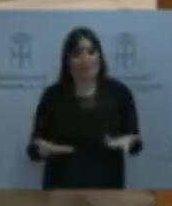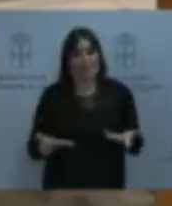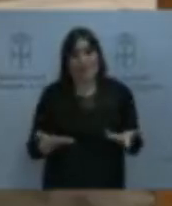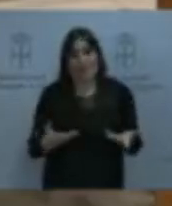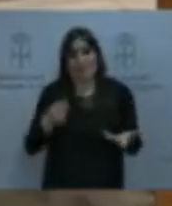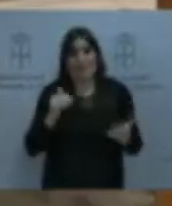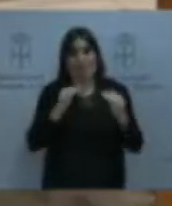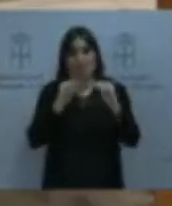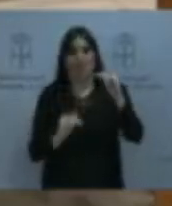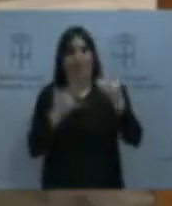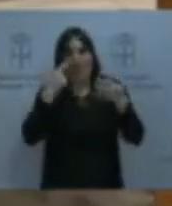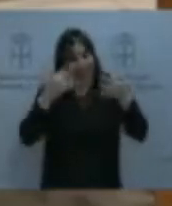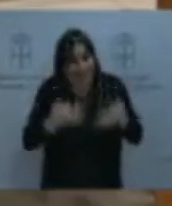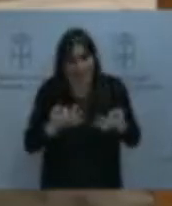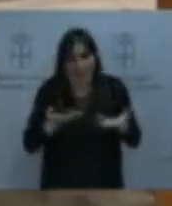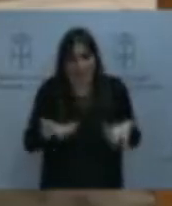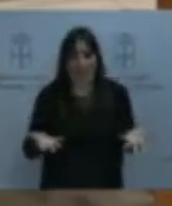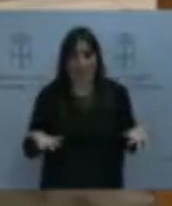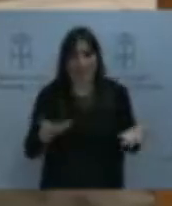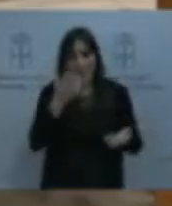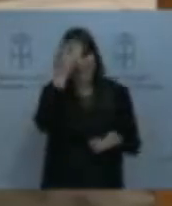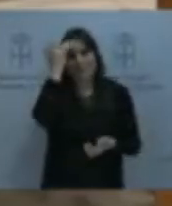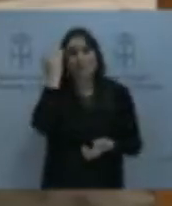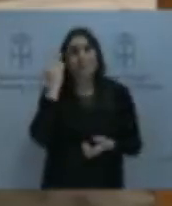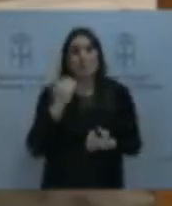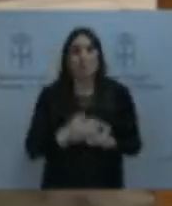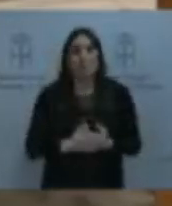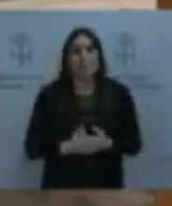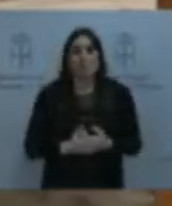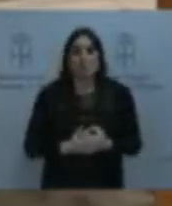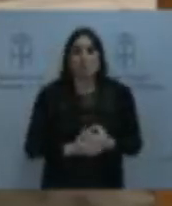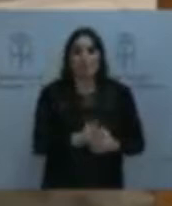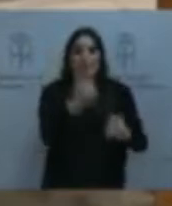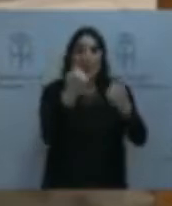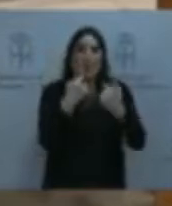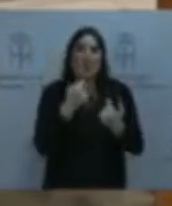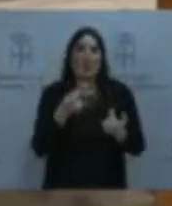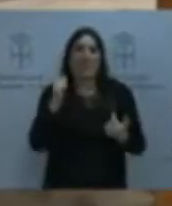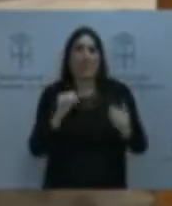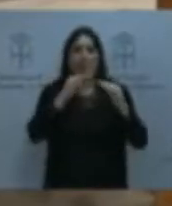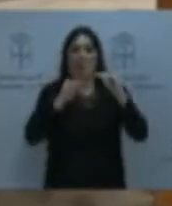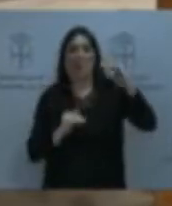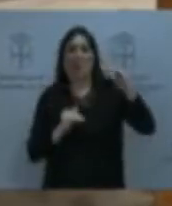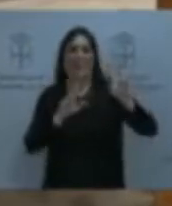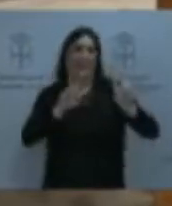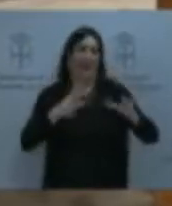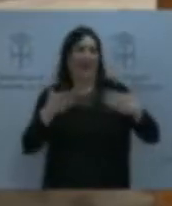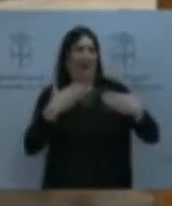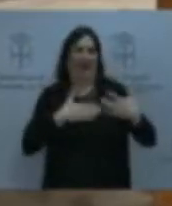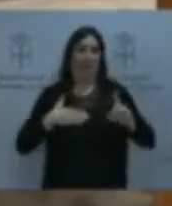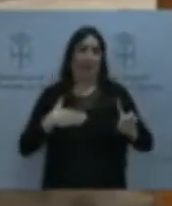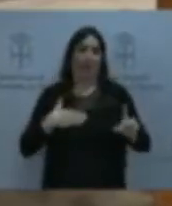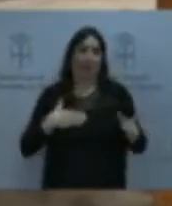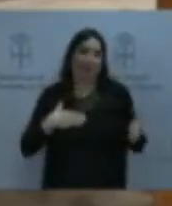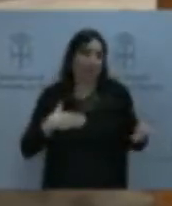Aquellos que dicen que no se puede hablar de la brecha salarial, que no van a hablar de eso, entran de cabeza cuando se discute si es portavoz o